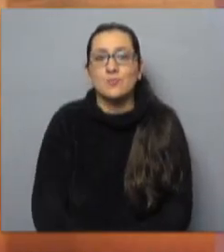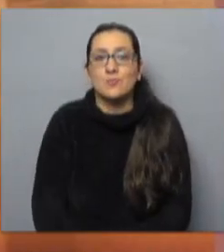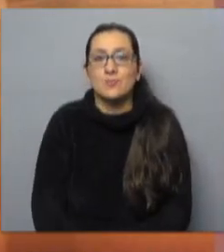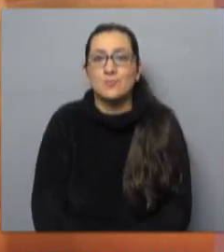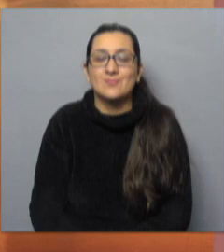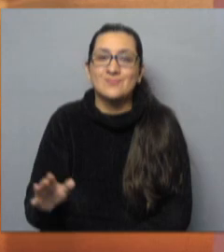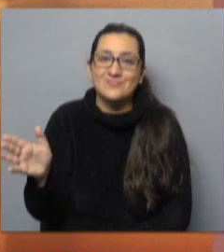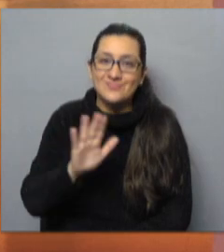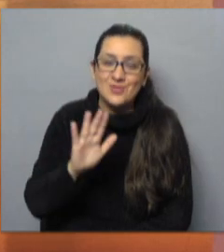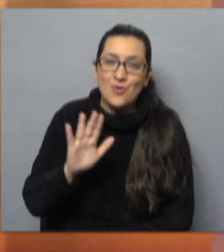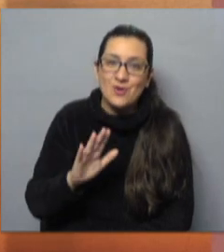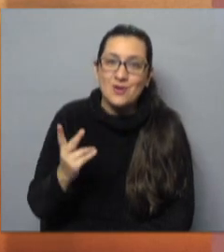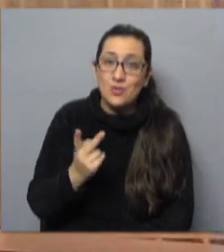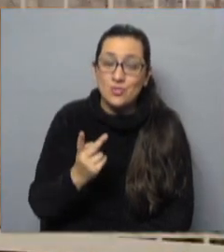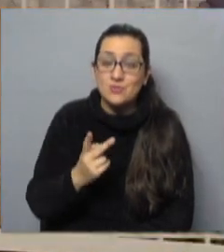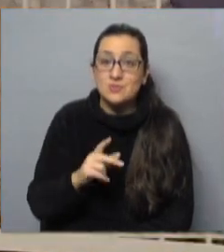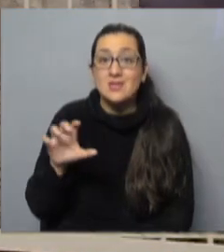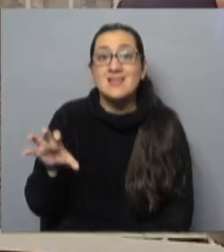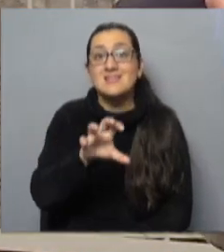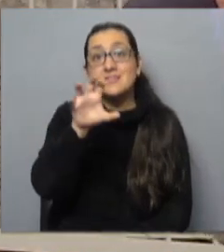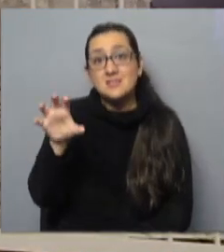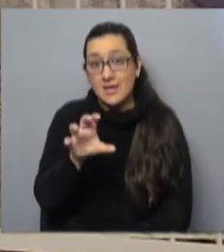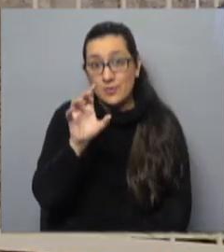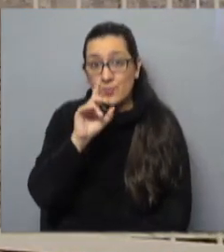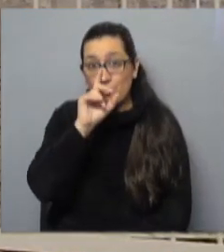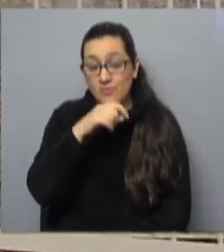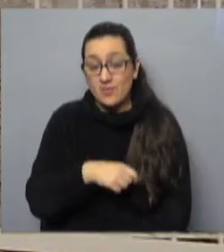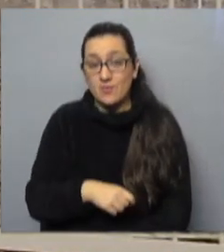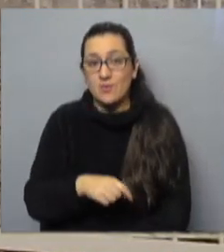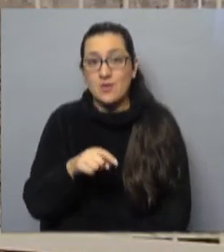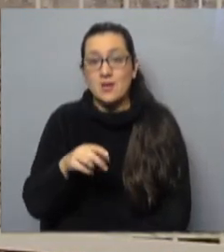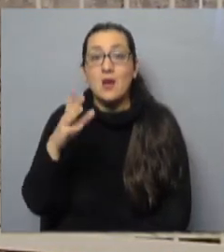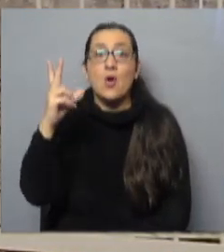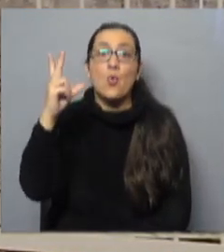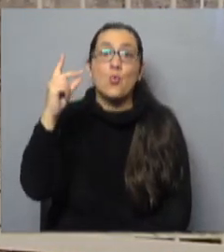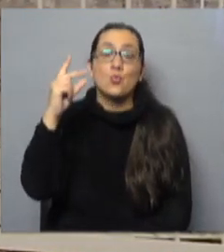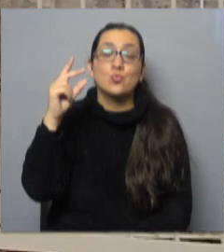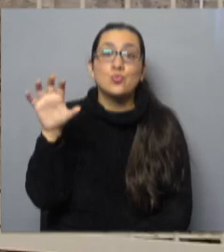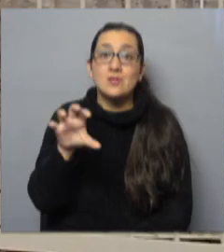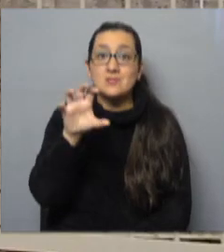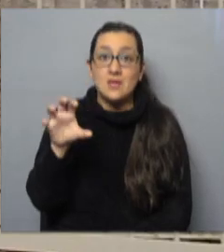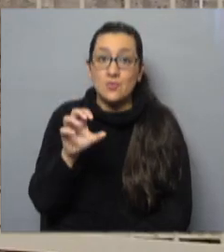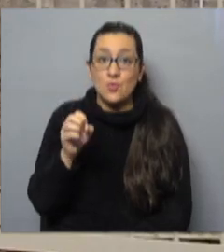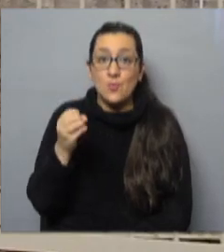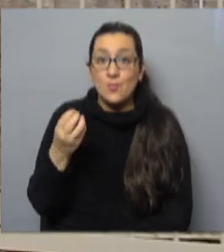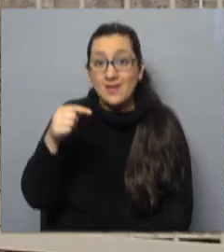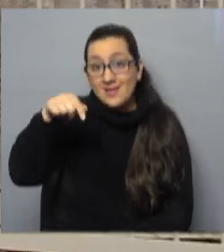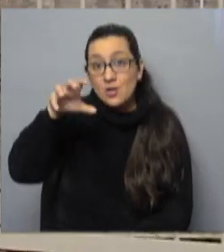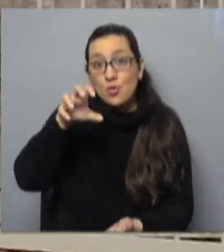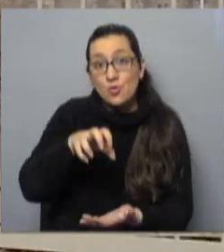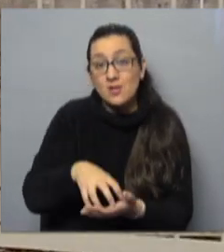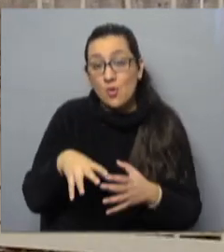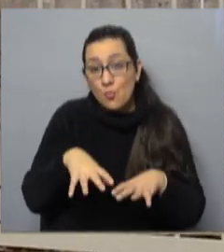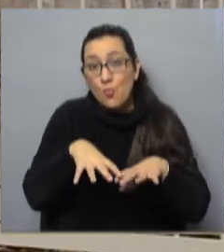hola tania hola jose ma estoy aquí en el cerro de montevideo más precisamente en la utu del cerro porque este local estaba